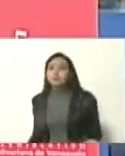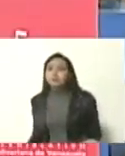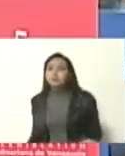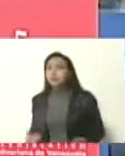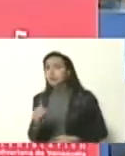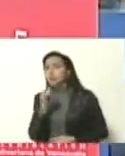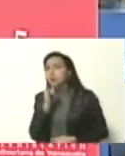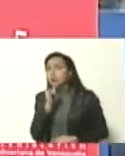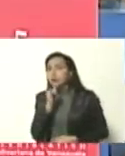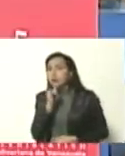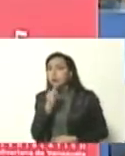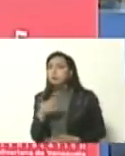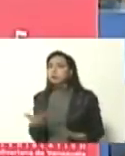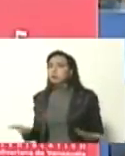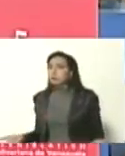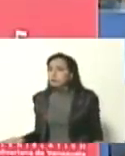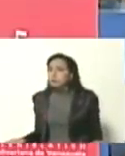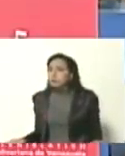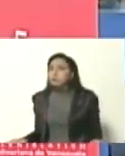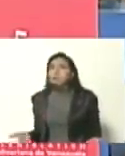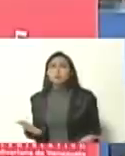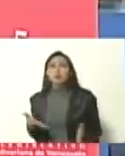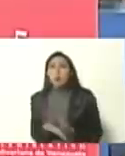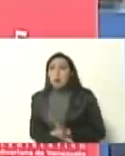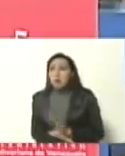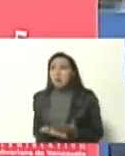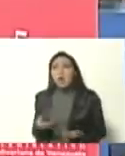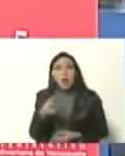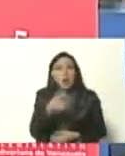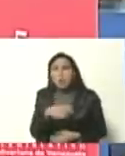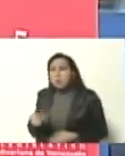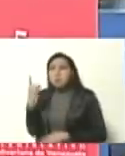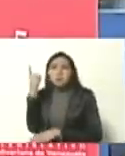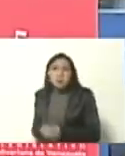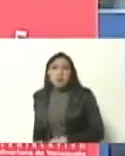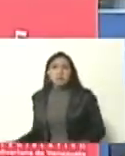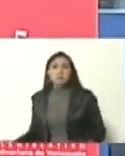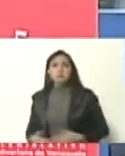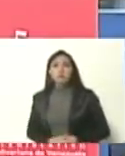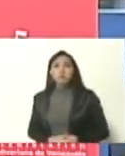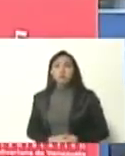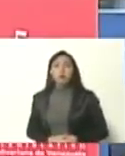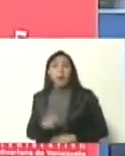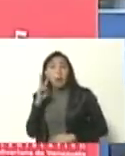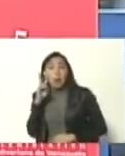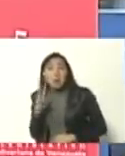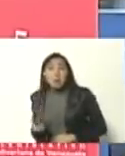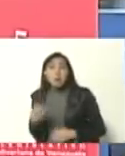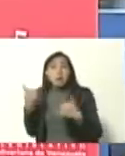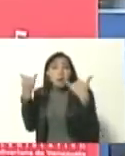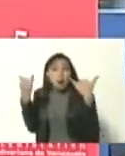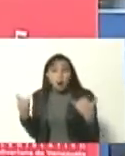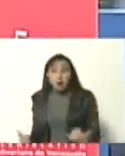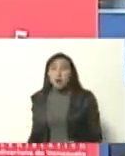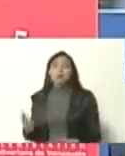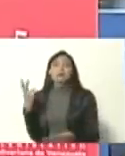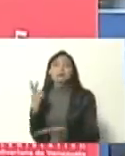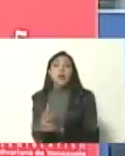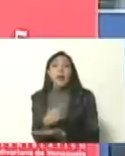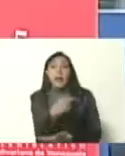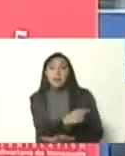darle algún tipo de crédito, algún tipo de eco a esas denuncias. Hoy estamos viendo a los medios de comunicación